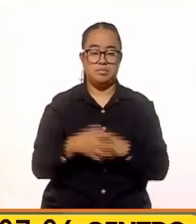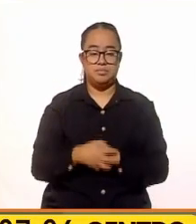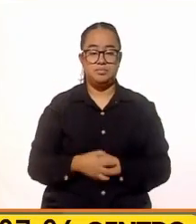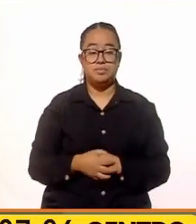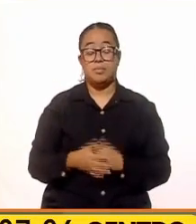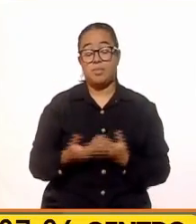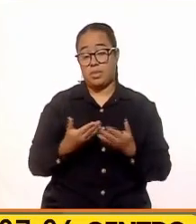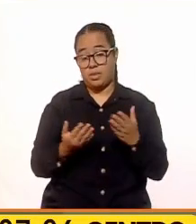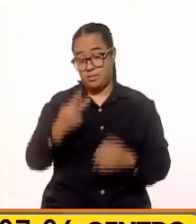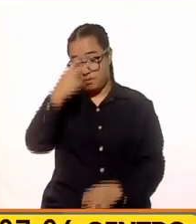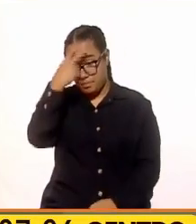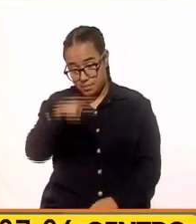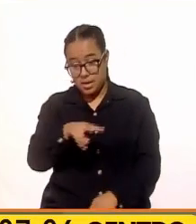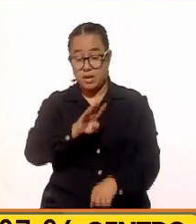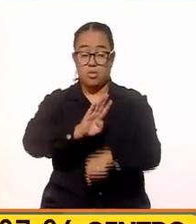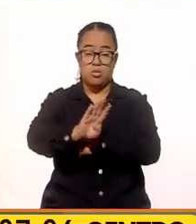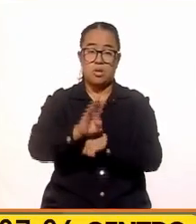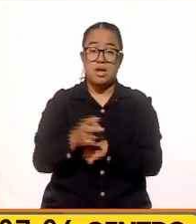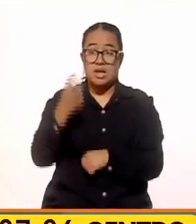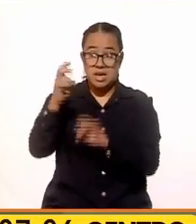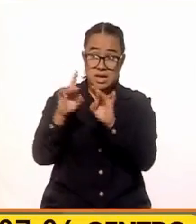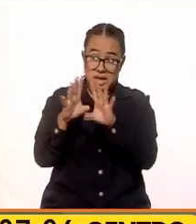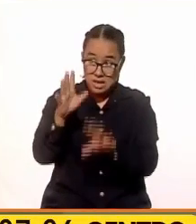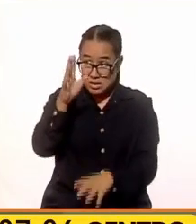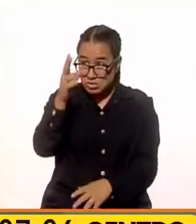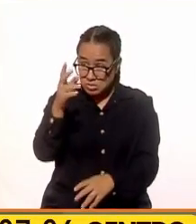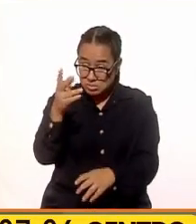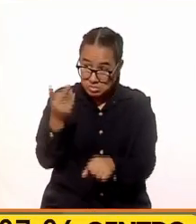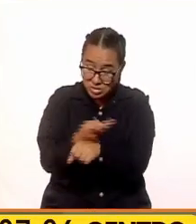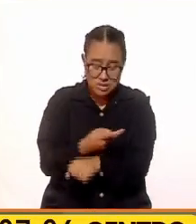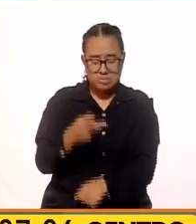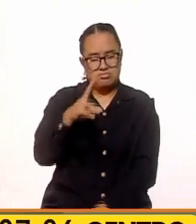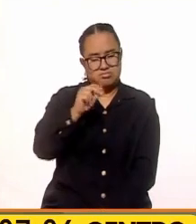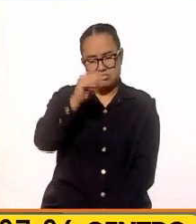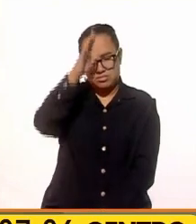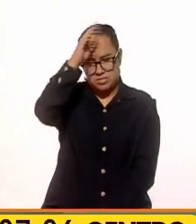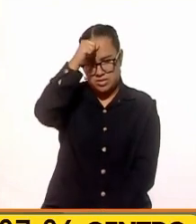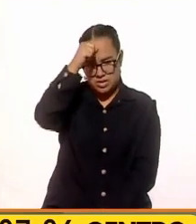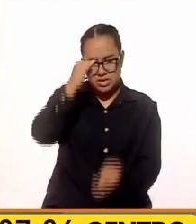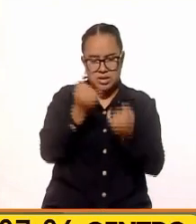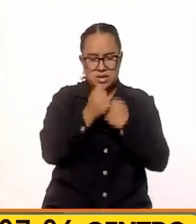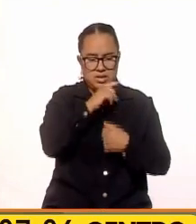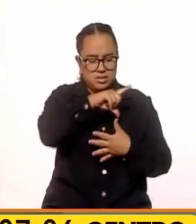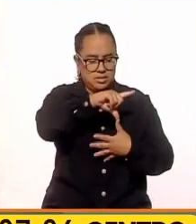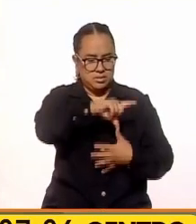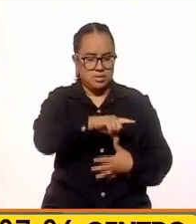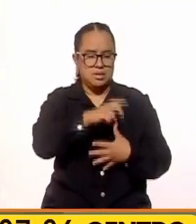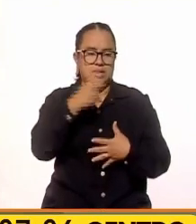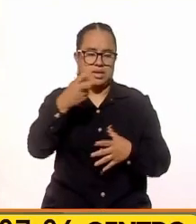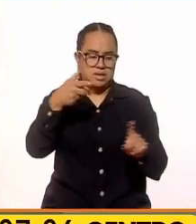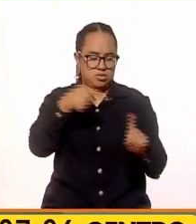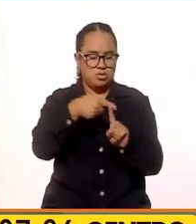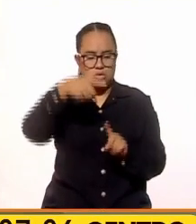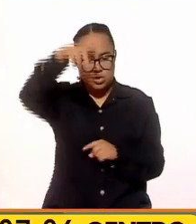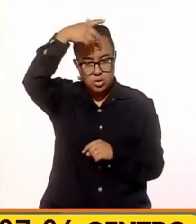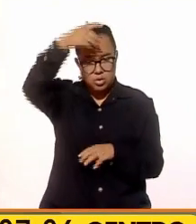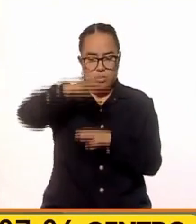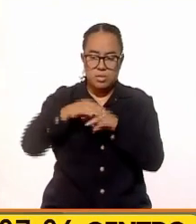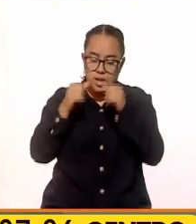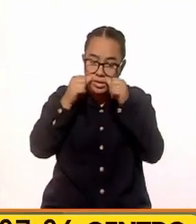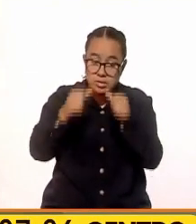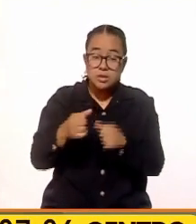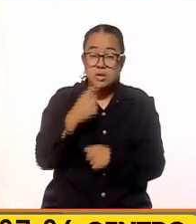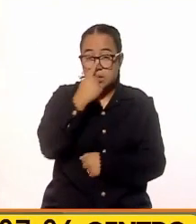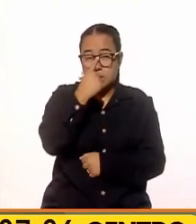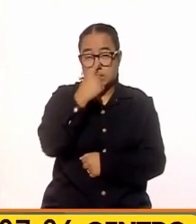México y Brasil han condenado lo ocurrido en la región, específicamente América Latina, que es el blanco de Donald Trump en este momento.